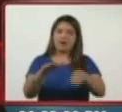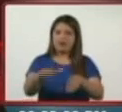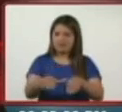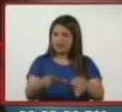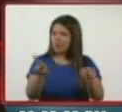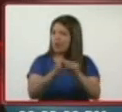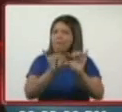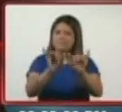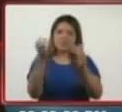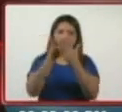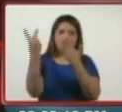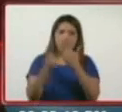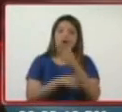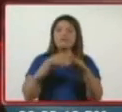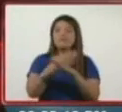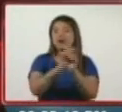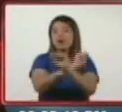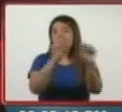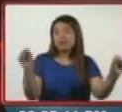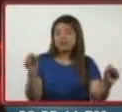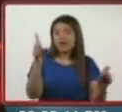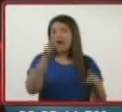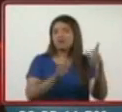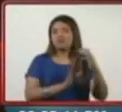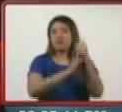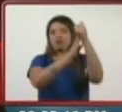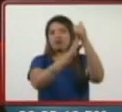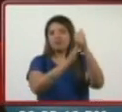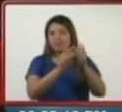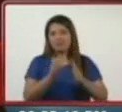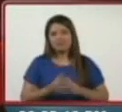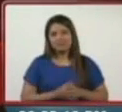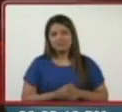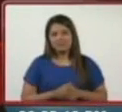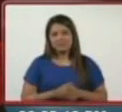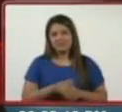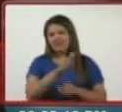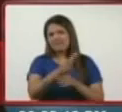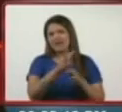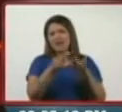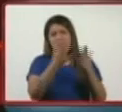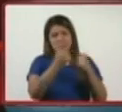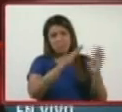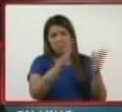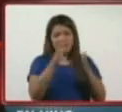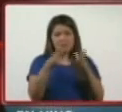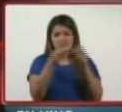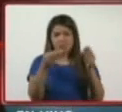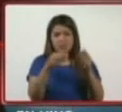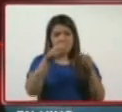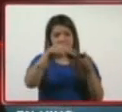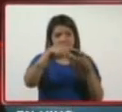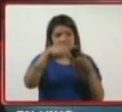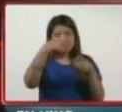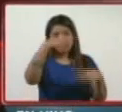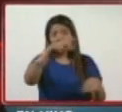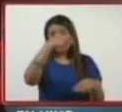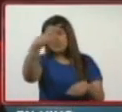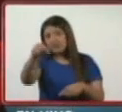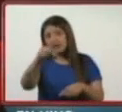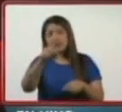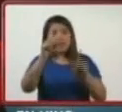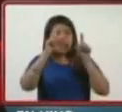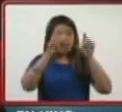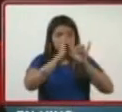formato, van en la mañana, van unos líderes, van y arman su gente, se retiran, luego quedan las